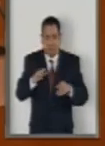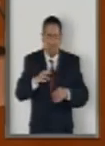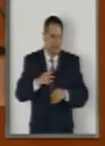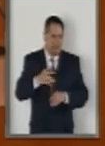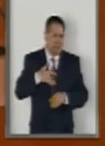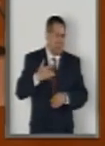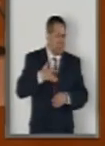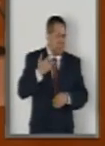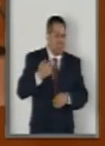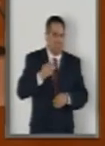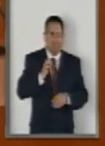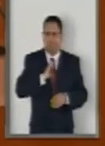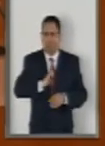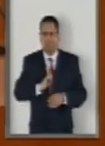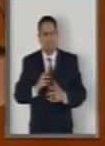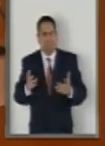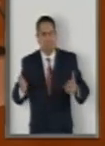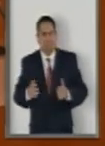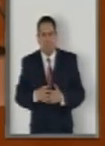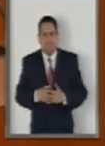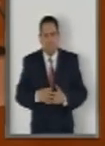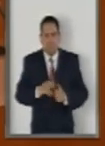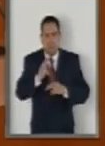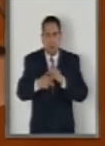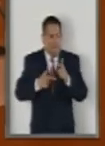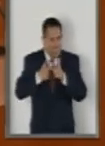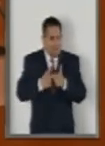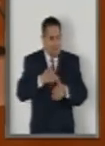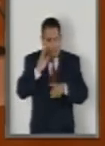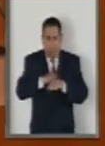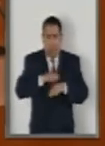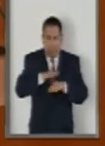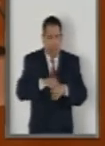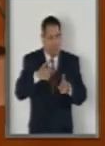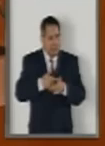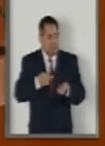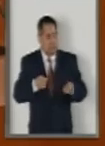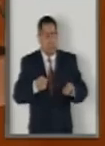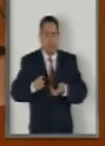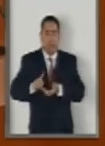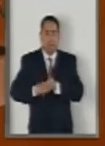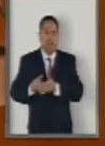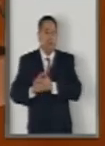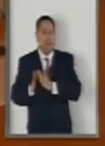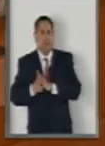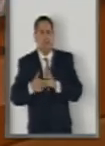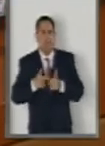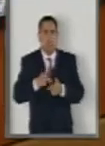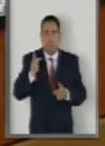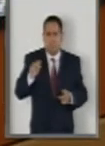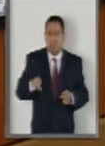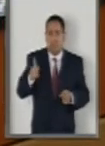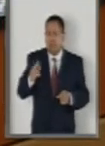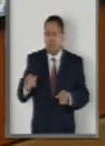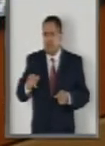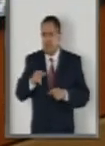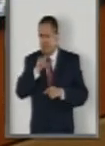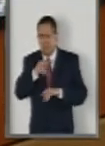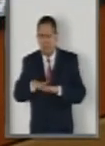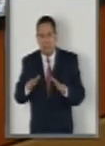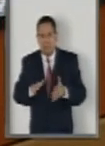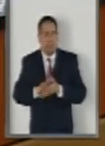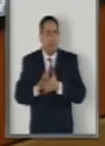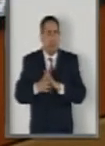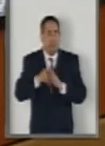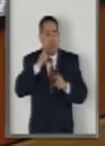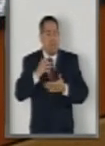indignado. No van a poderlos manejar con esos arreglos del PAN y del PRI y de unos y otros para que